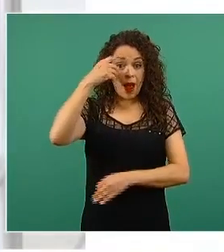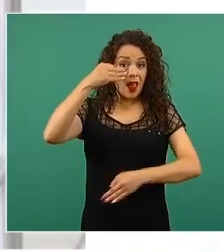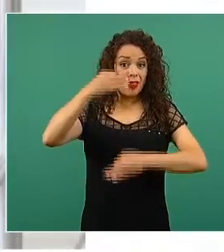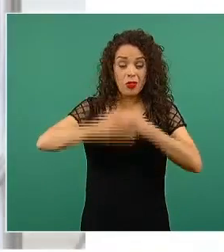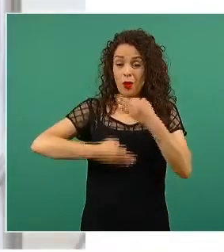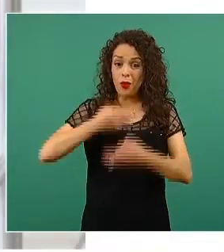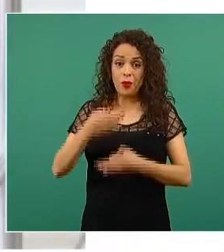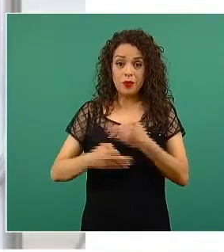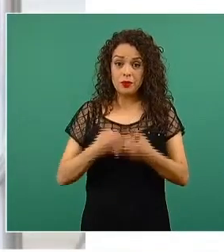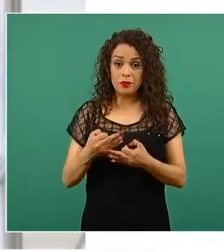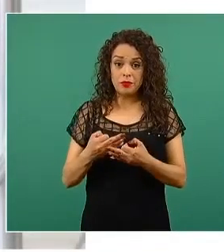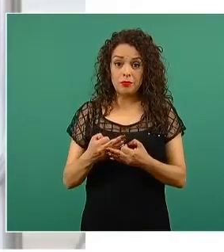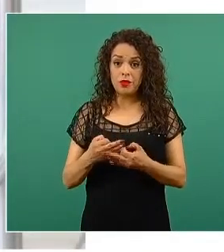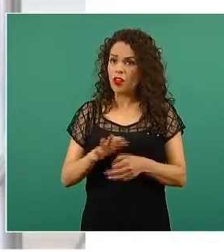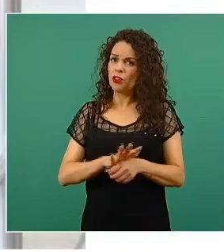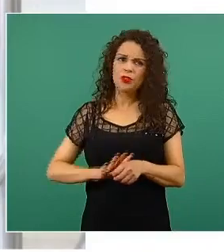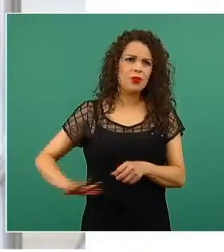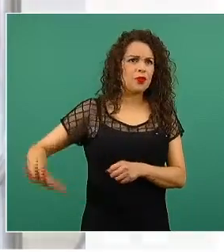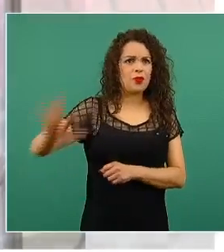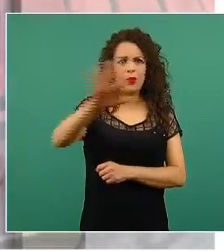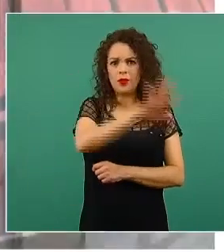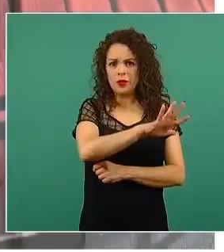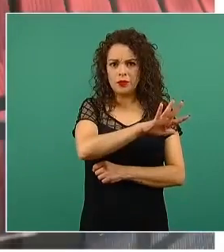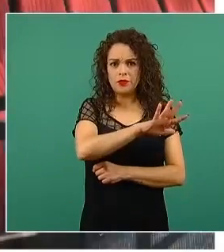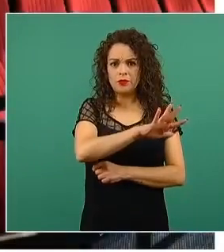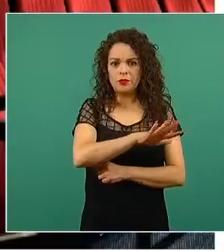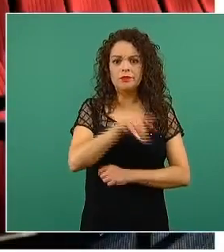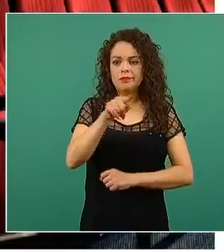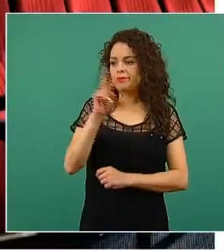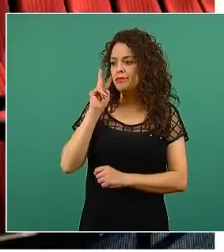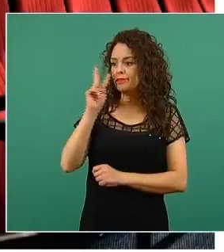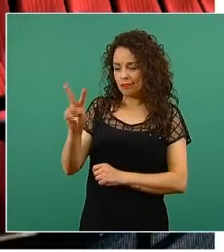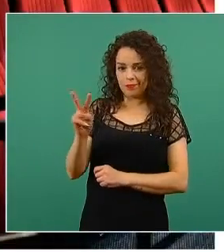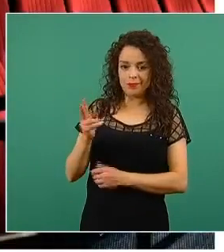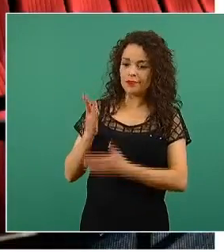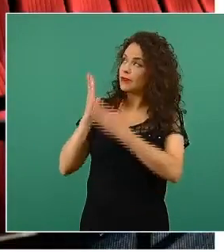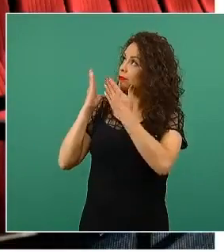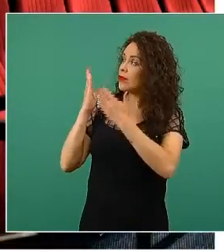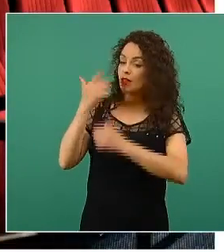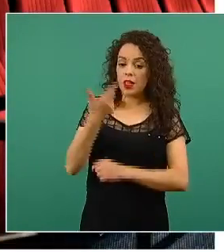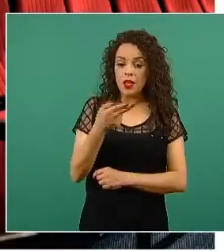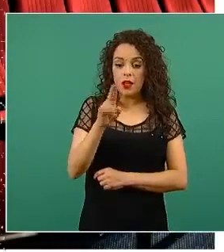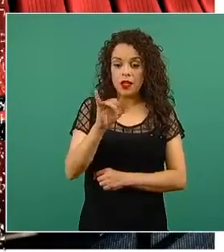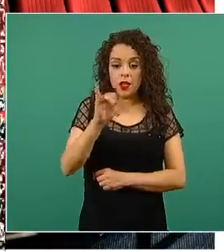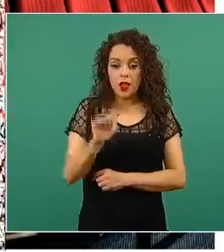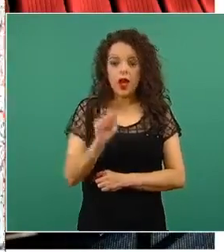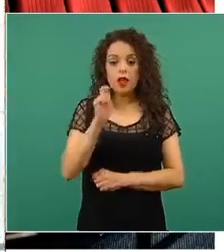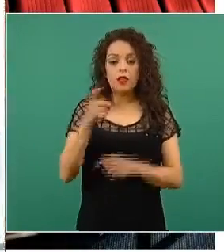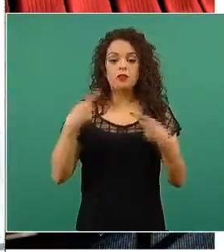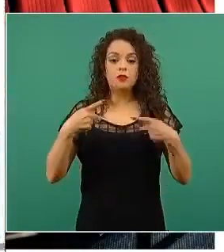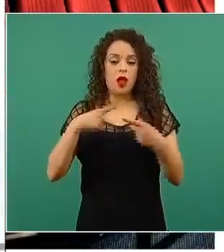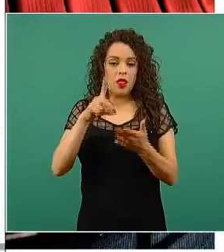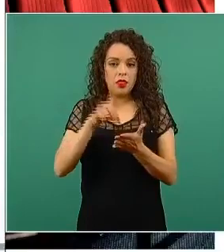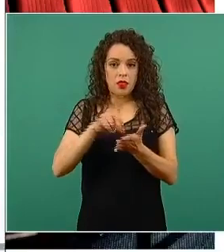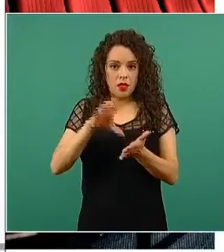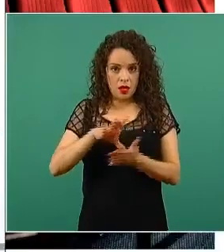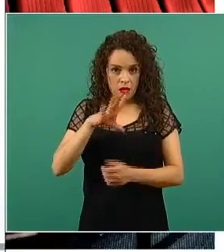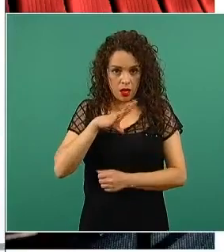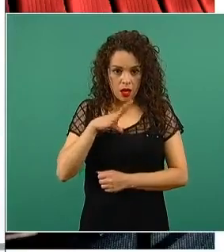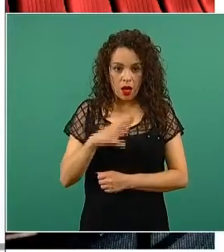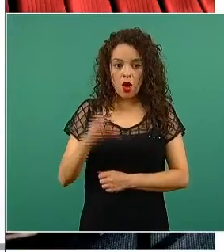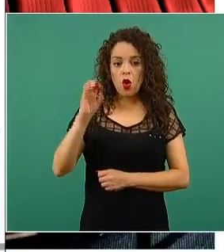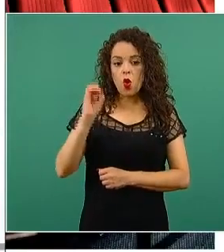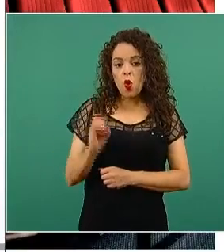tanto para el público general, como pudimos ver la guía para personas que viven con discapacidad, las personas con